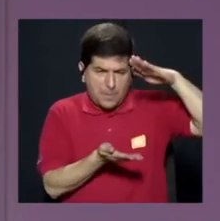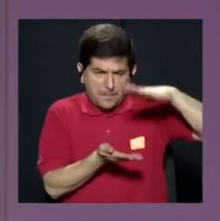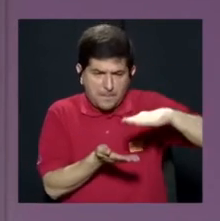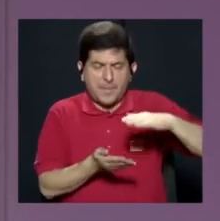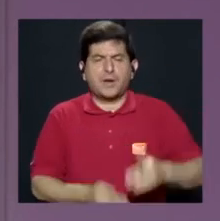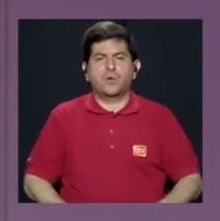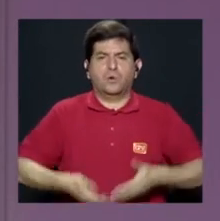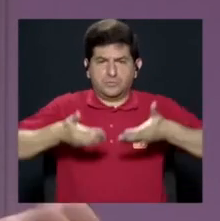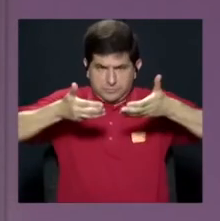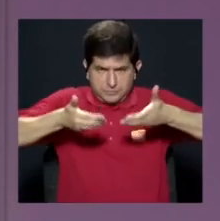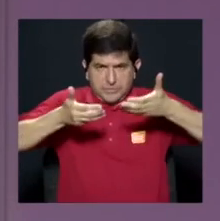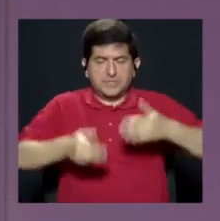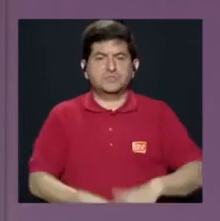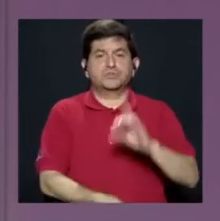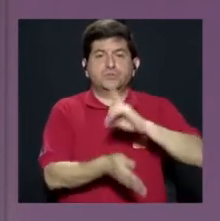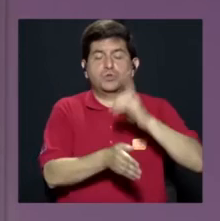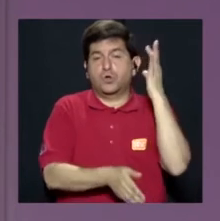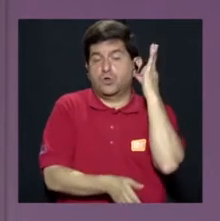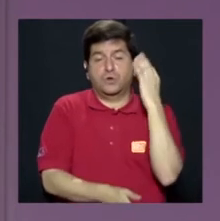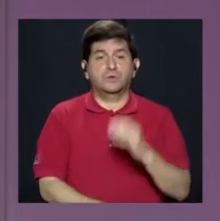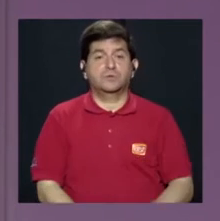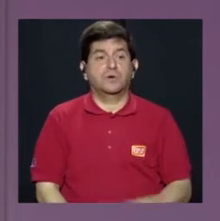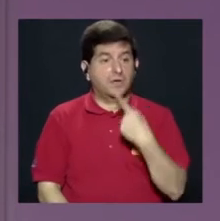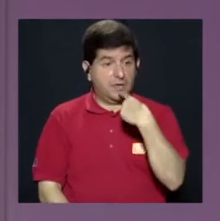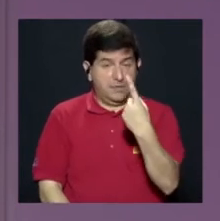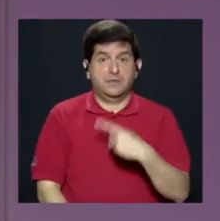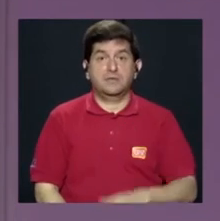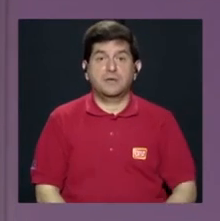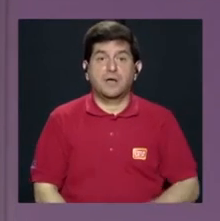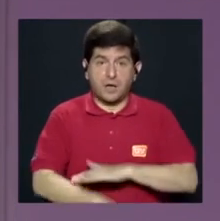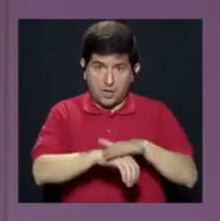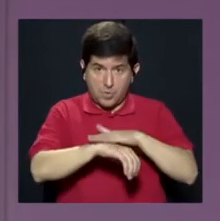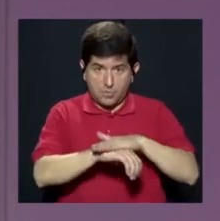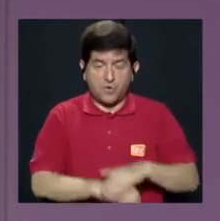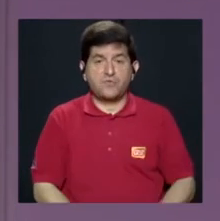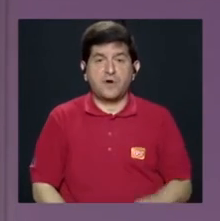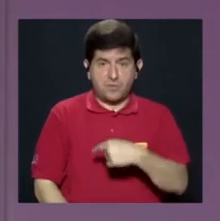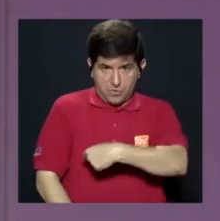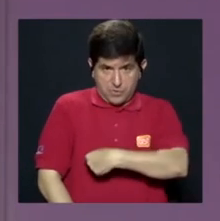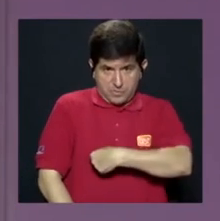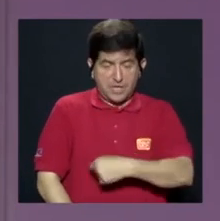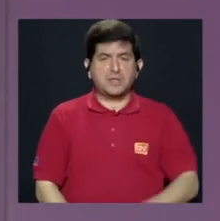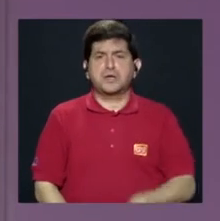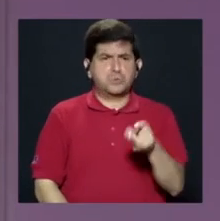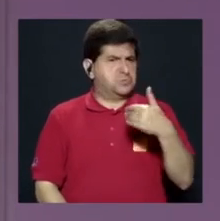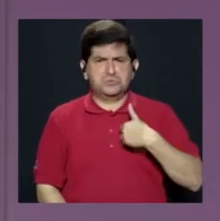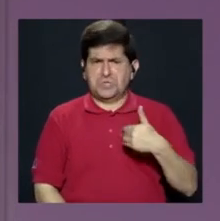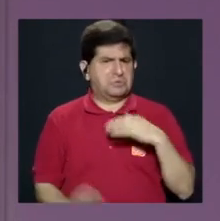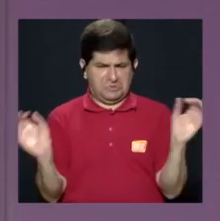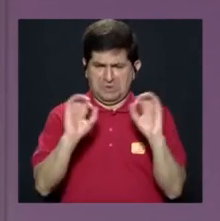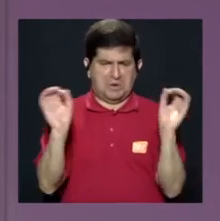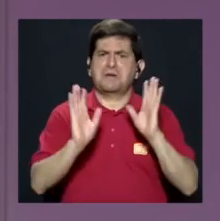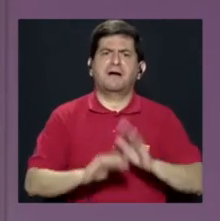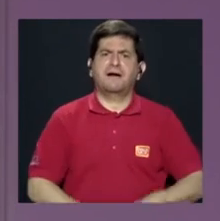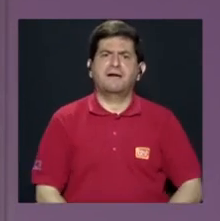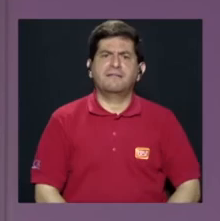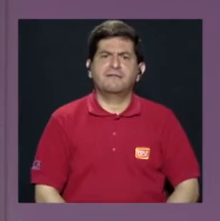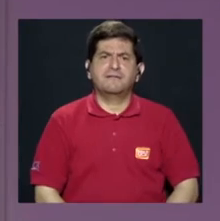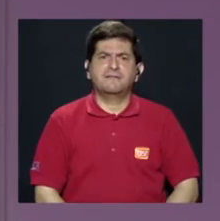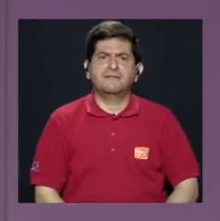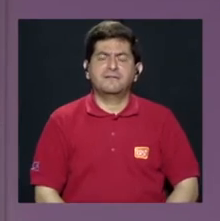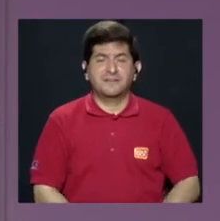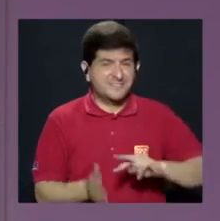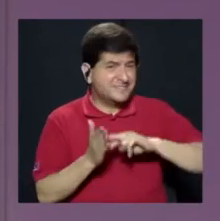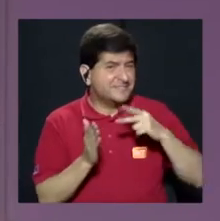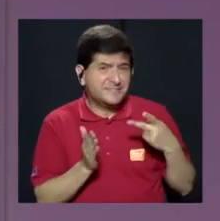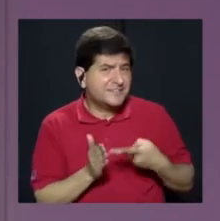normal. Y la doctora que me atendió, yo le dije, doctora, por favor me opera las piedras. Me dice, no, usted no tiene piedras, usted no tiene absolutamente nada. O sea,